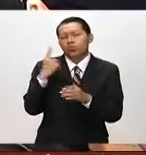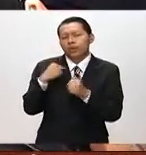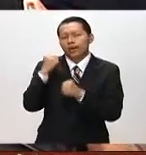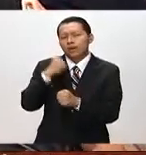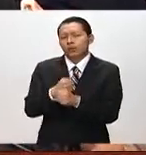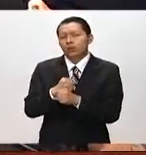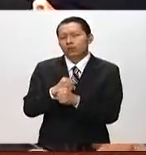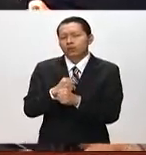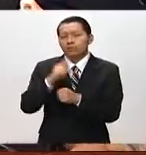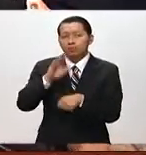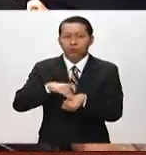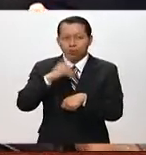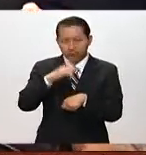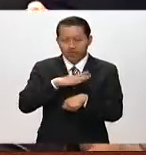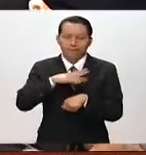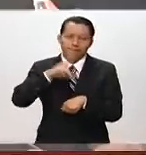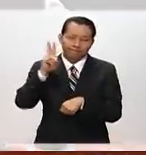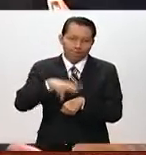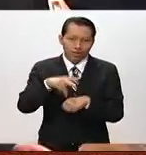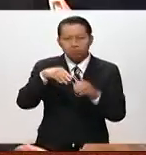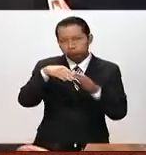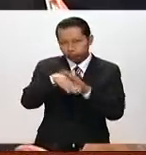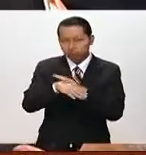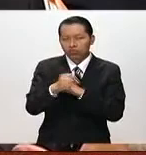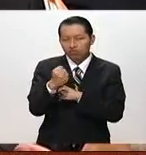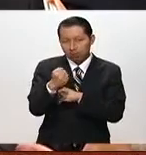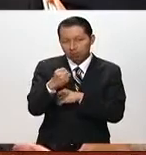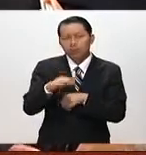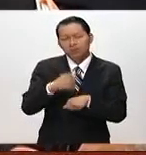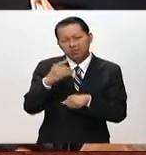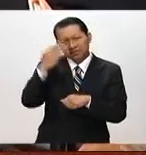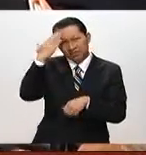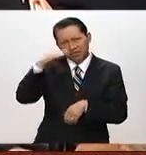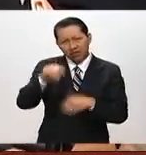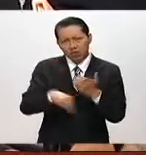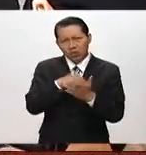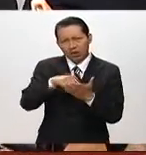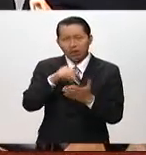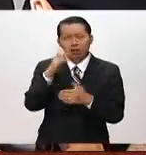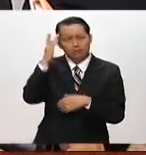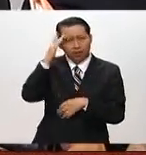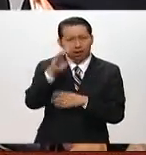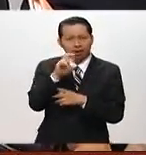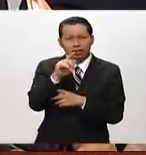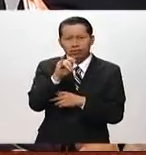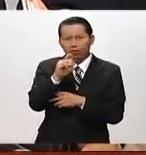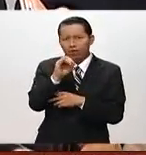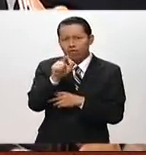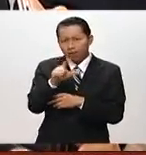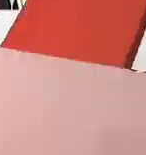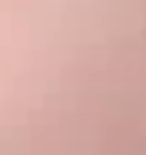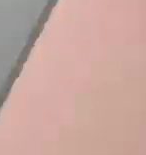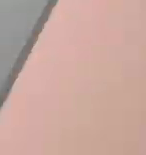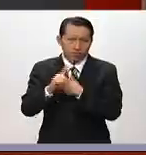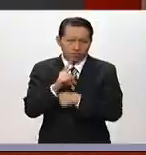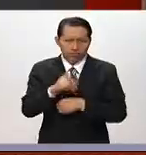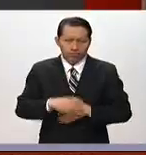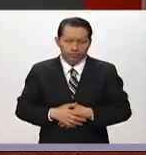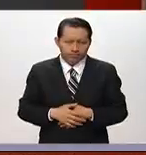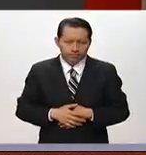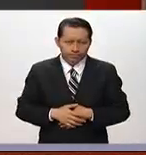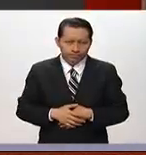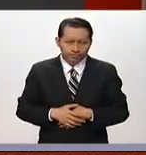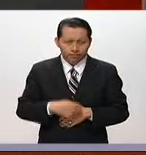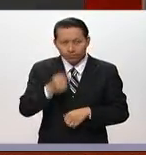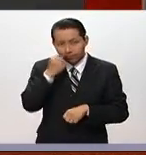pasado. O sea, la ocupación sí ha caído fuerte ahí. Yo sé que lugares, por ejemplo, como San Cristóbal, también tienen problemas.